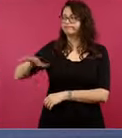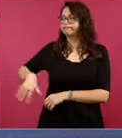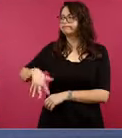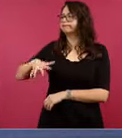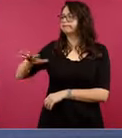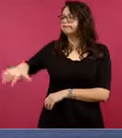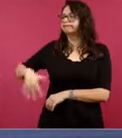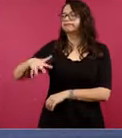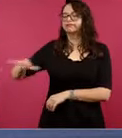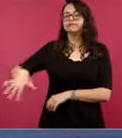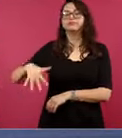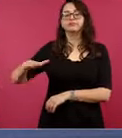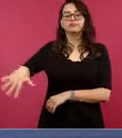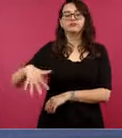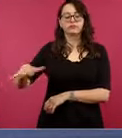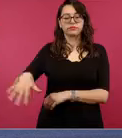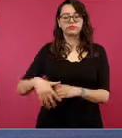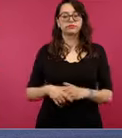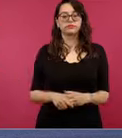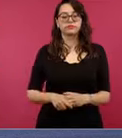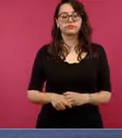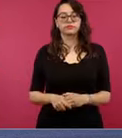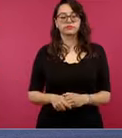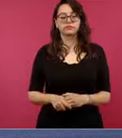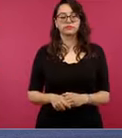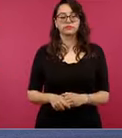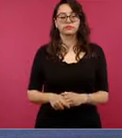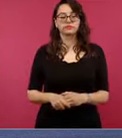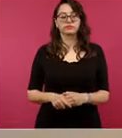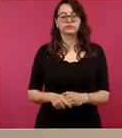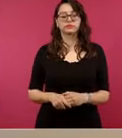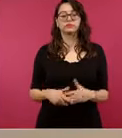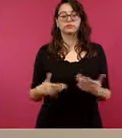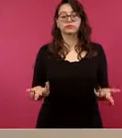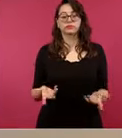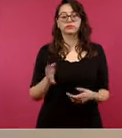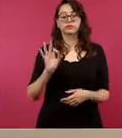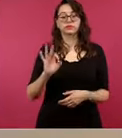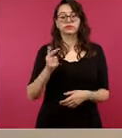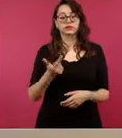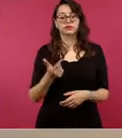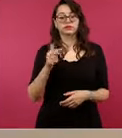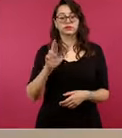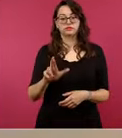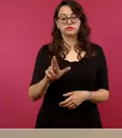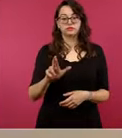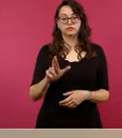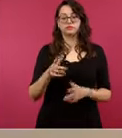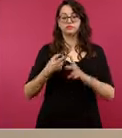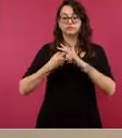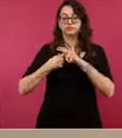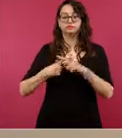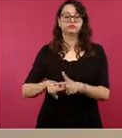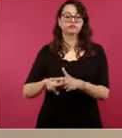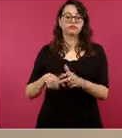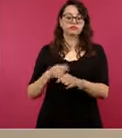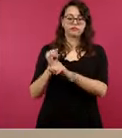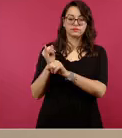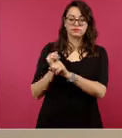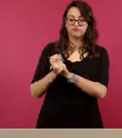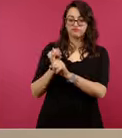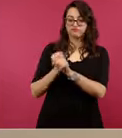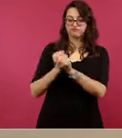Por este evento, el 8 de marzo de este año, la Fiscalía General de la República abrió una carpeta de investigación y